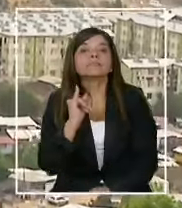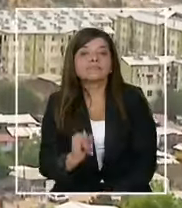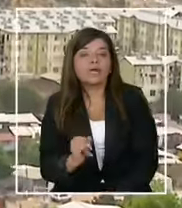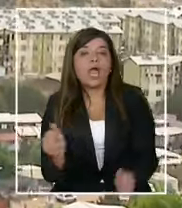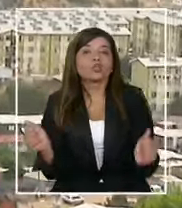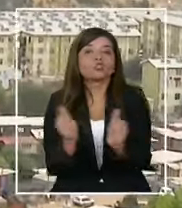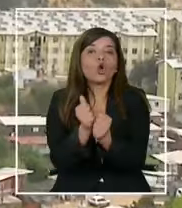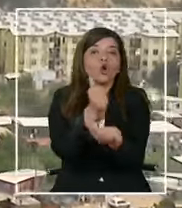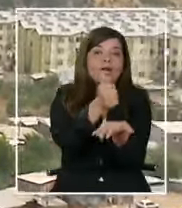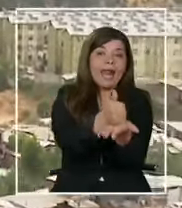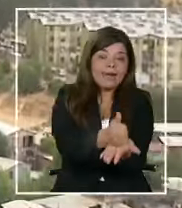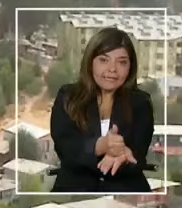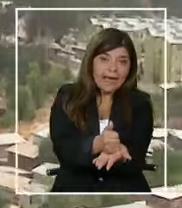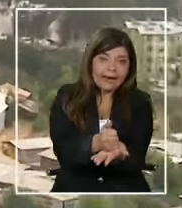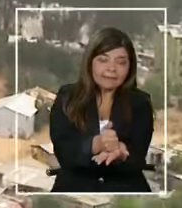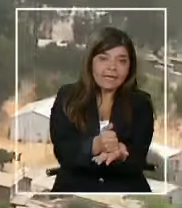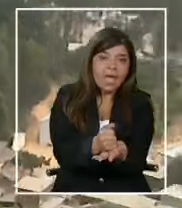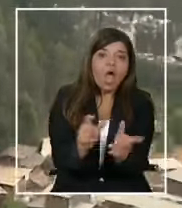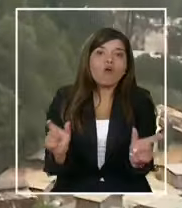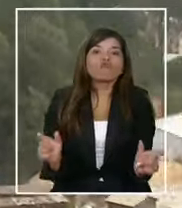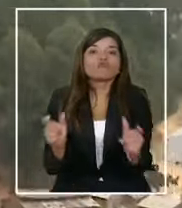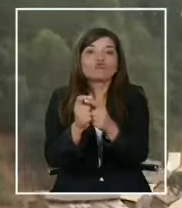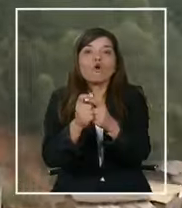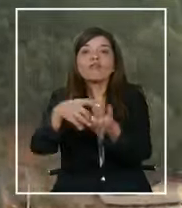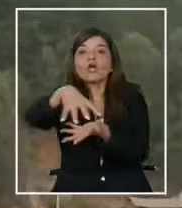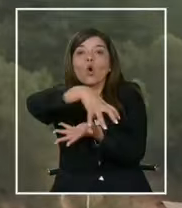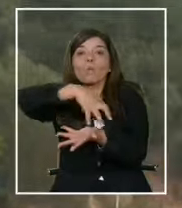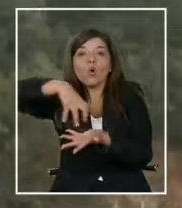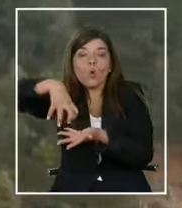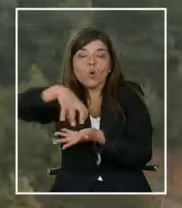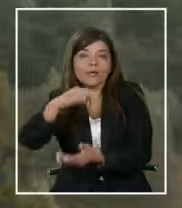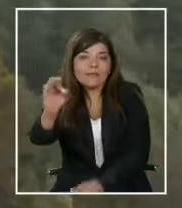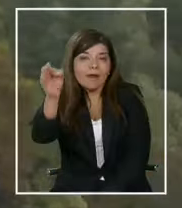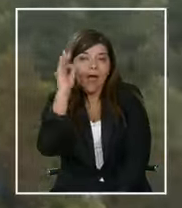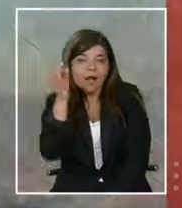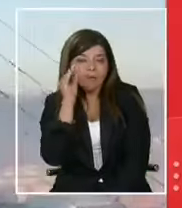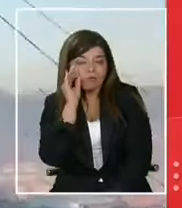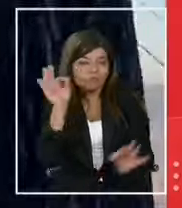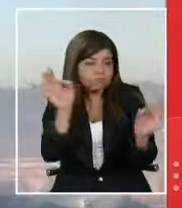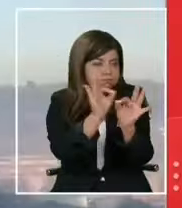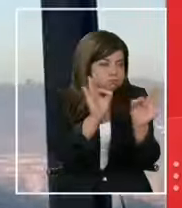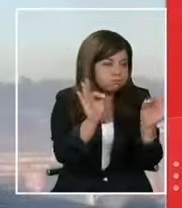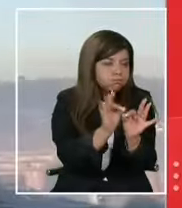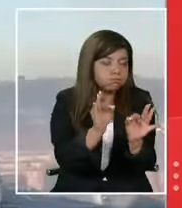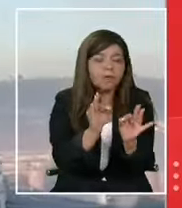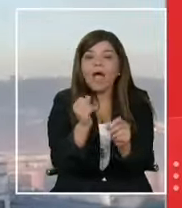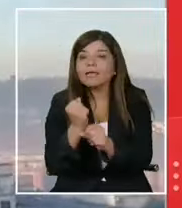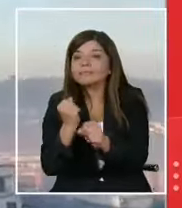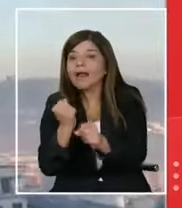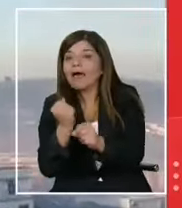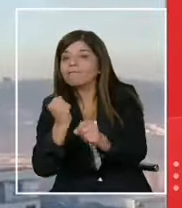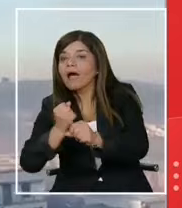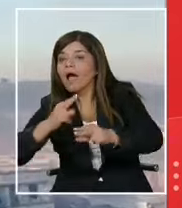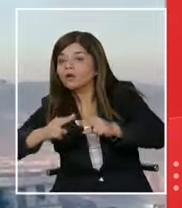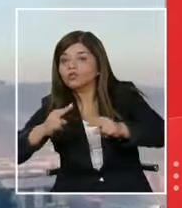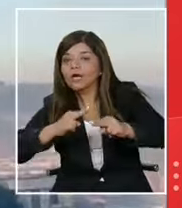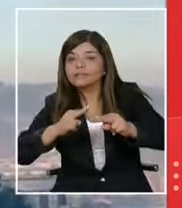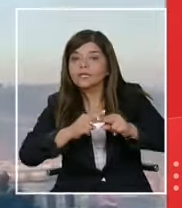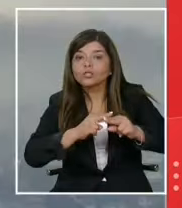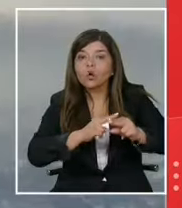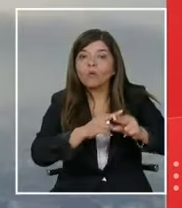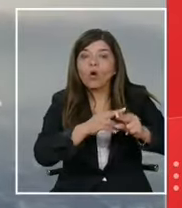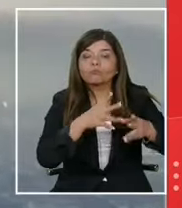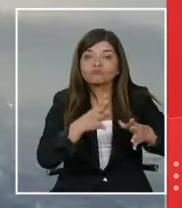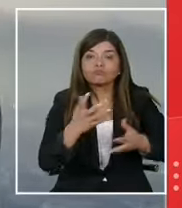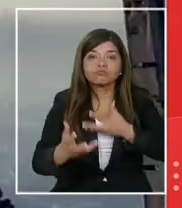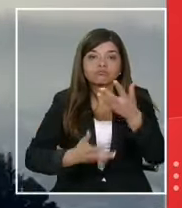al alcalde Fabián Pérez de un COGRID comunal. Ahí nos se dio cuenta de todo el trabajo que se está desarrollando, tanto en el proceso de liquidación de este